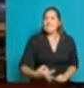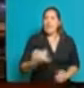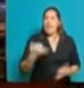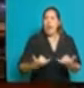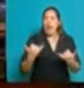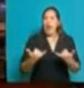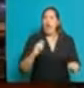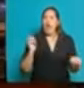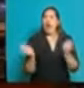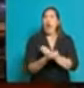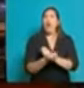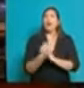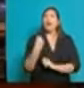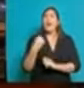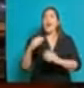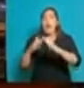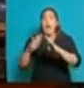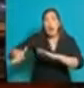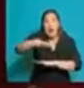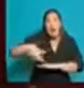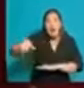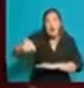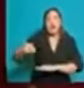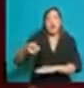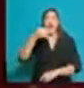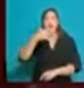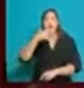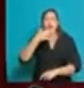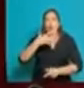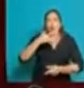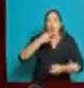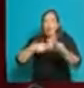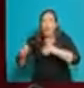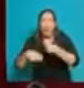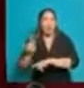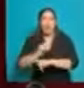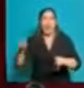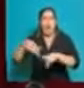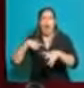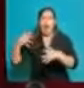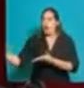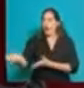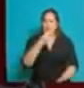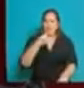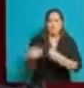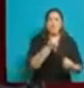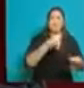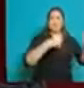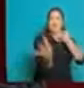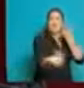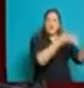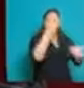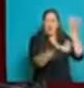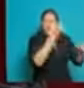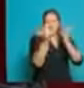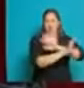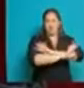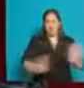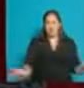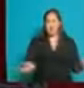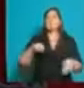cuando la droga no llega a los barrios, porque la incautamos y quemamos como nunca antes. Cuando